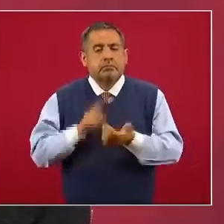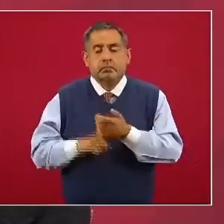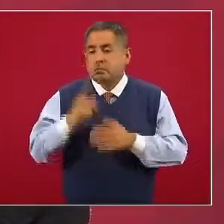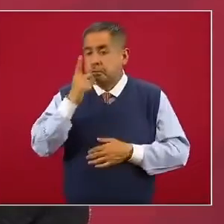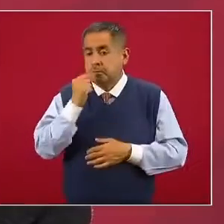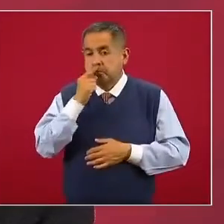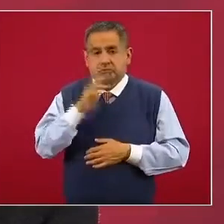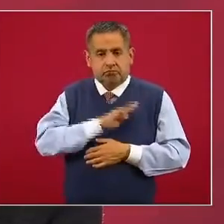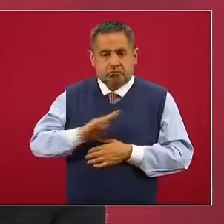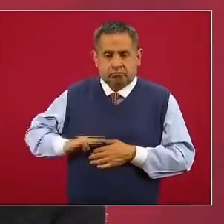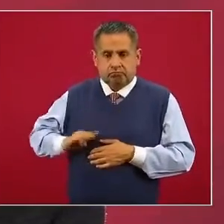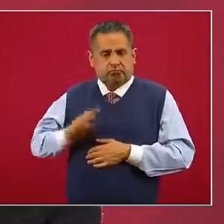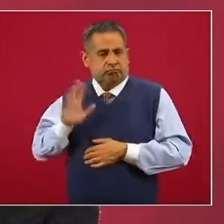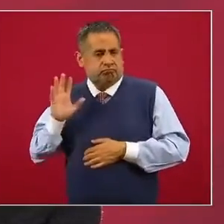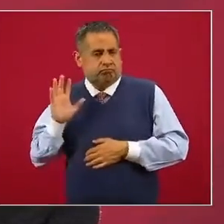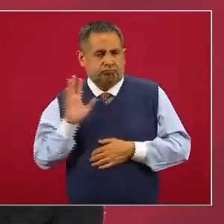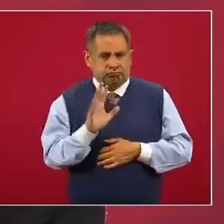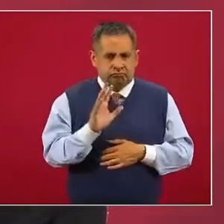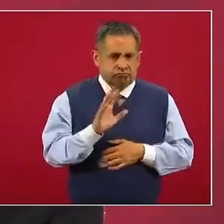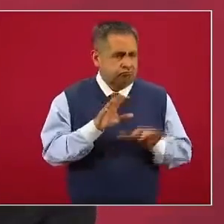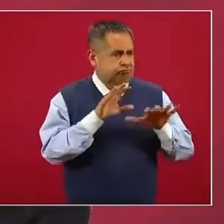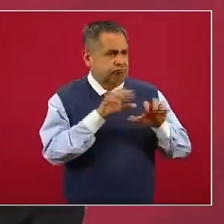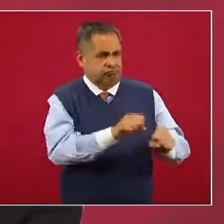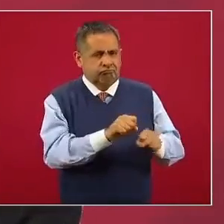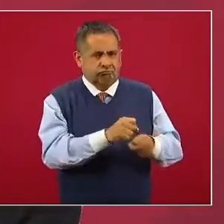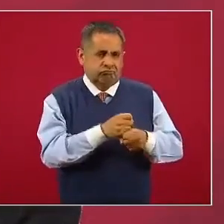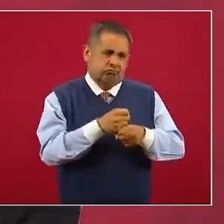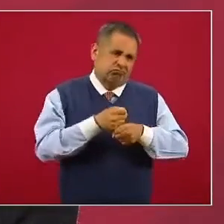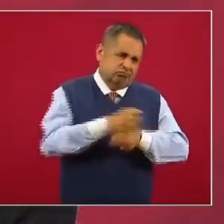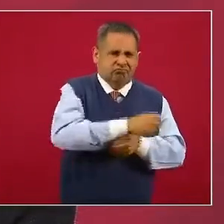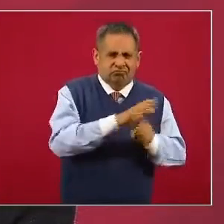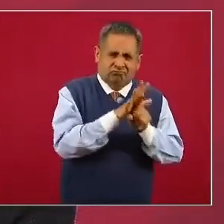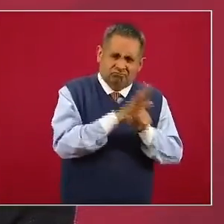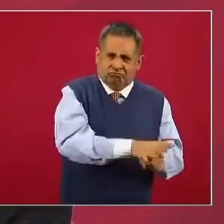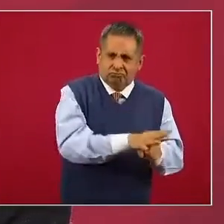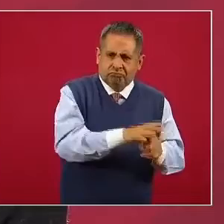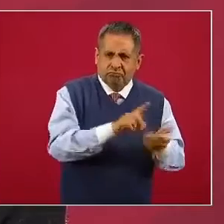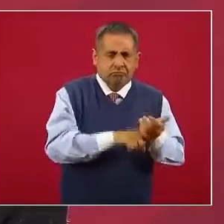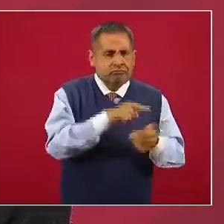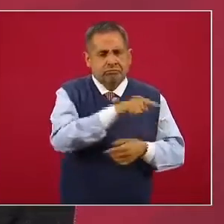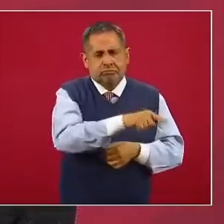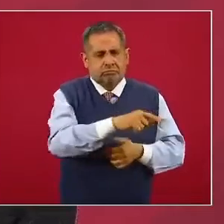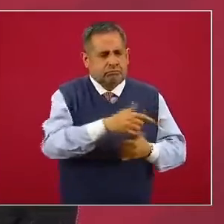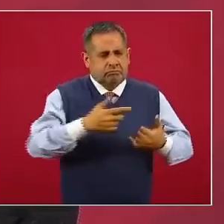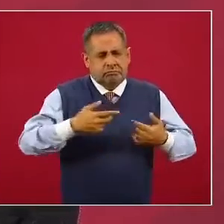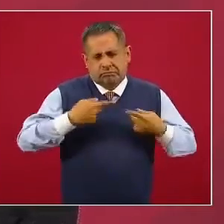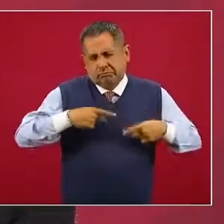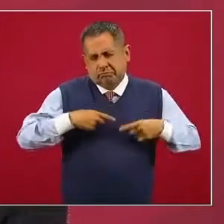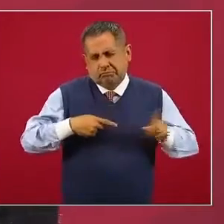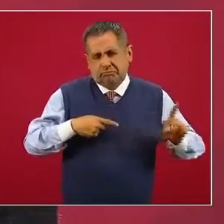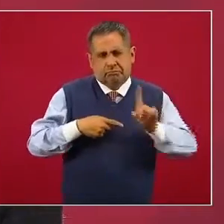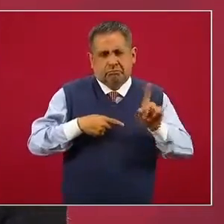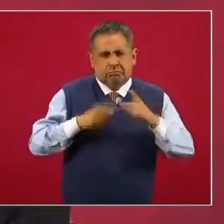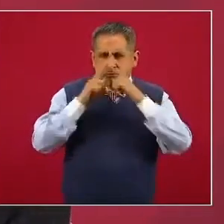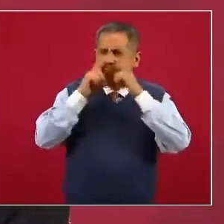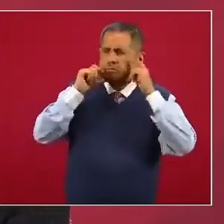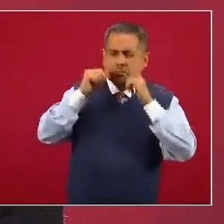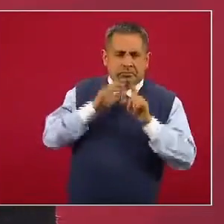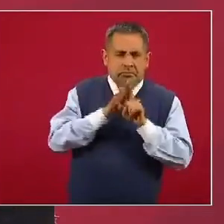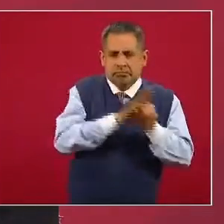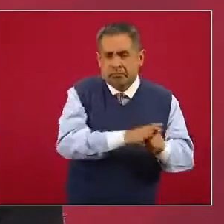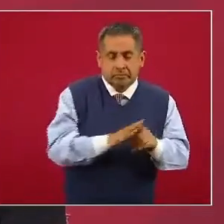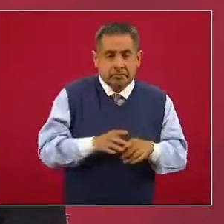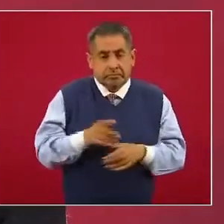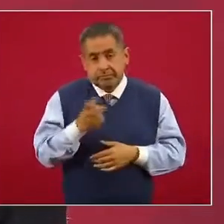policías municipales habían reprimido con el uso de la violencia a un ciudadano por no portar el cubrebocas.